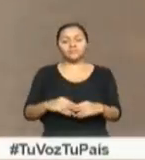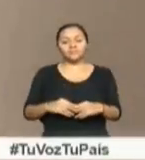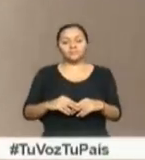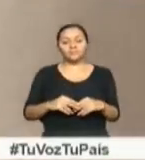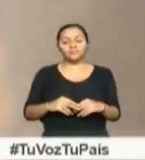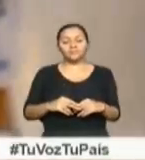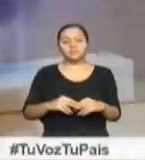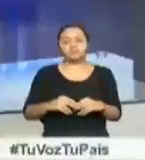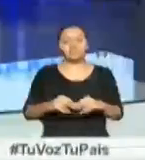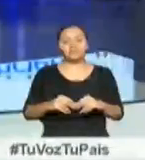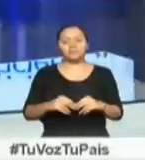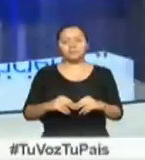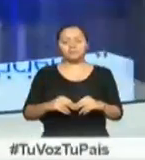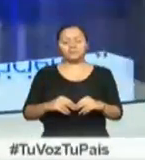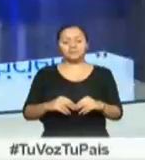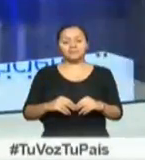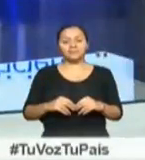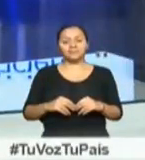Ciudadano.